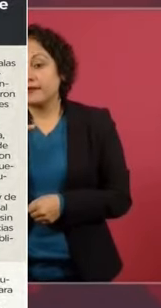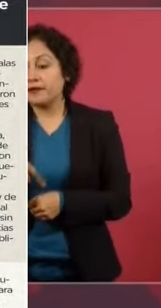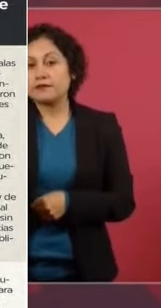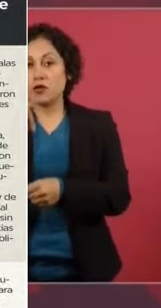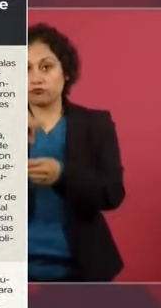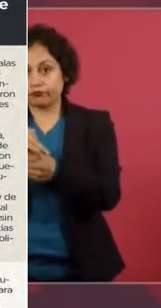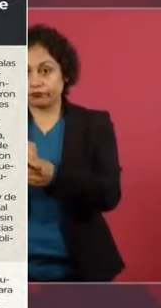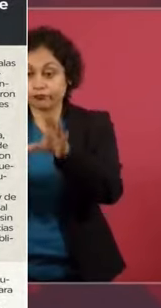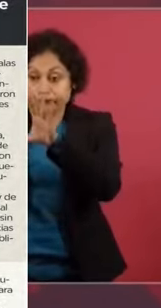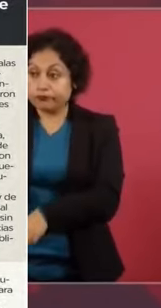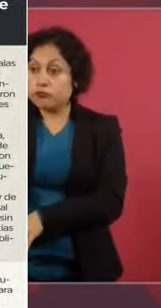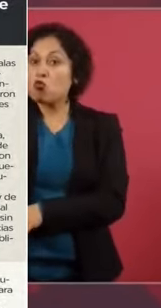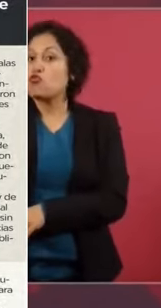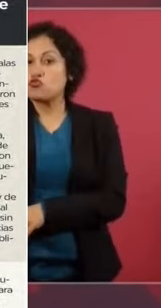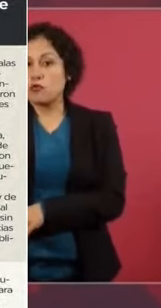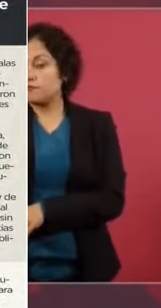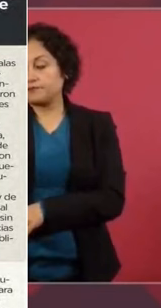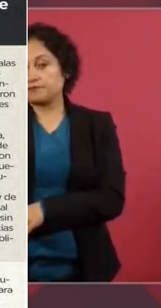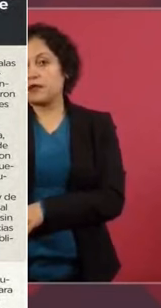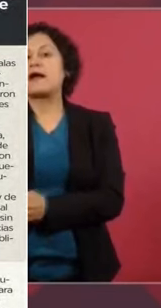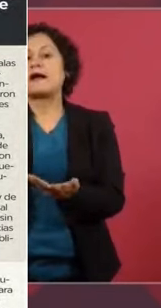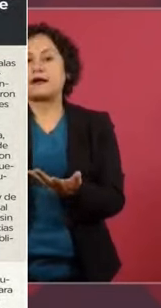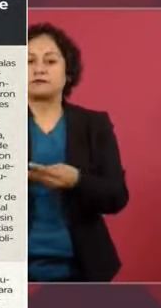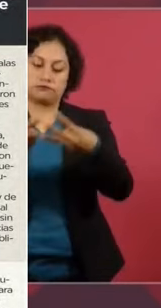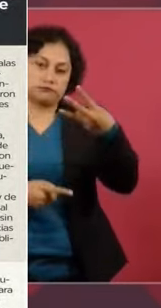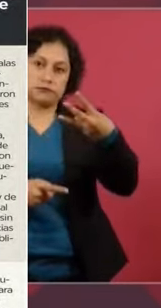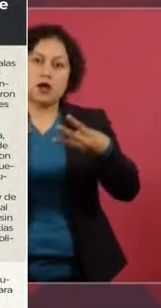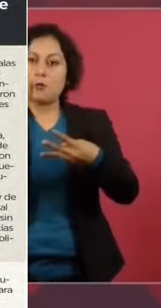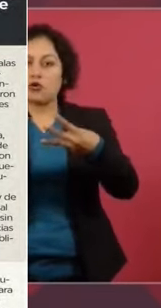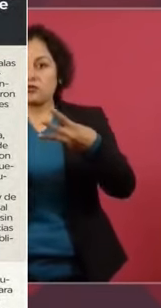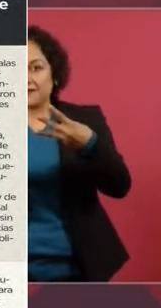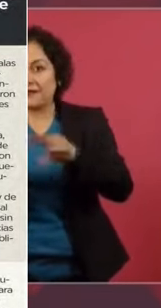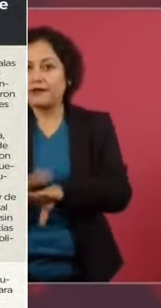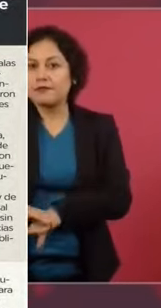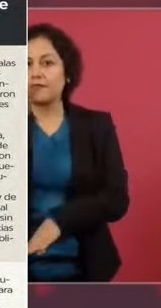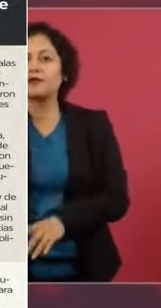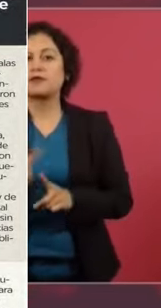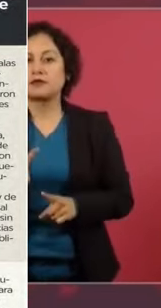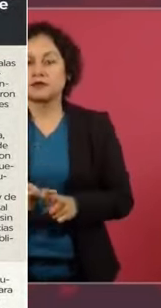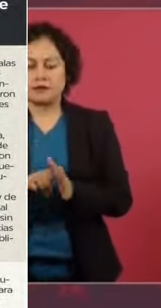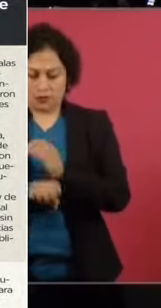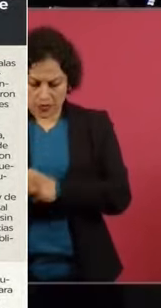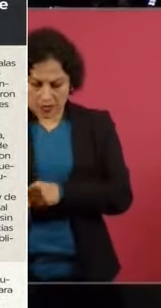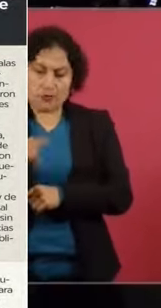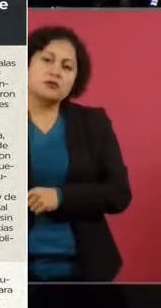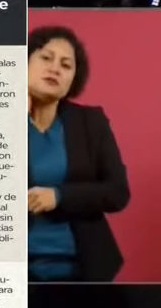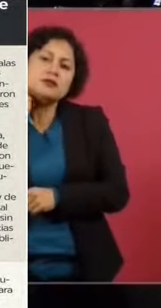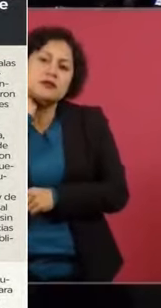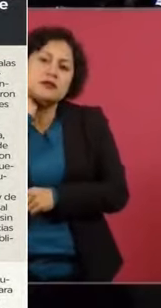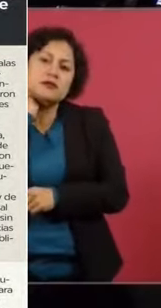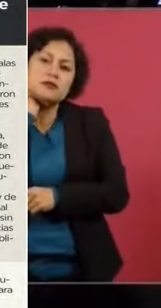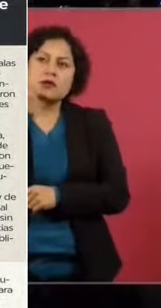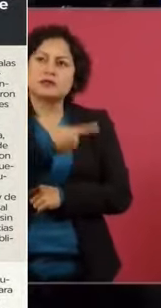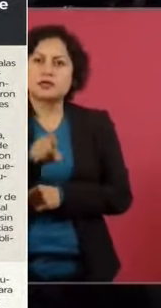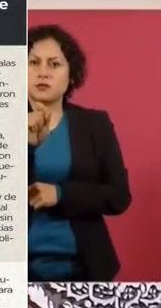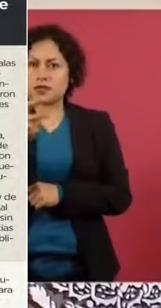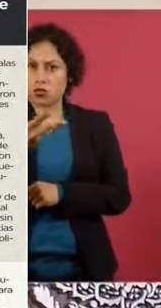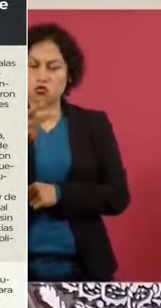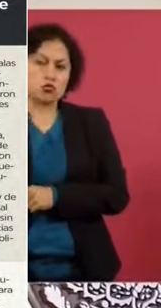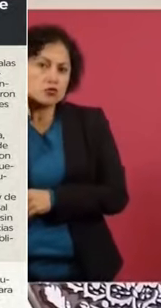electo o electa quien obtiene mayoría calificada. En el caso del Senado, son 128